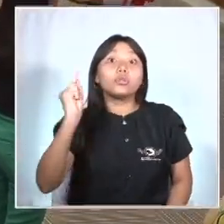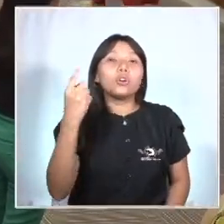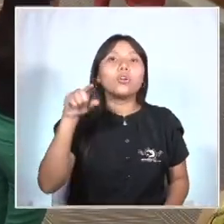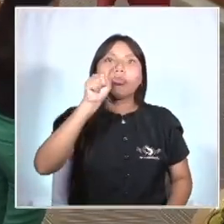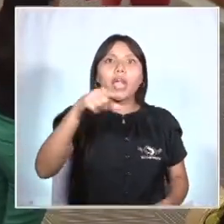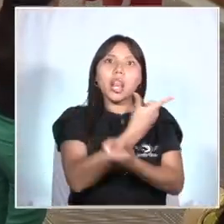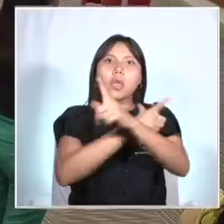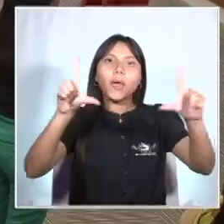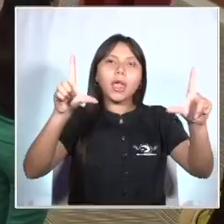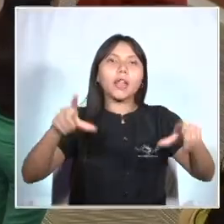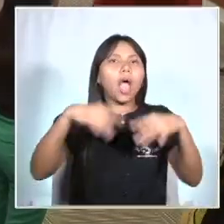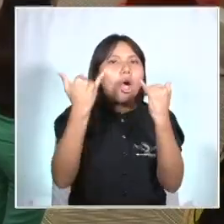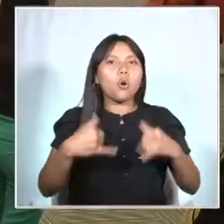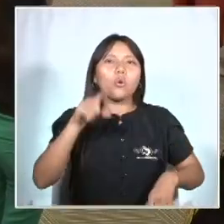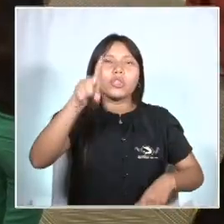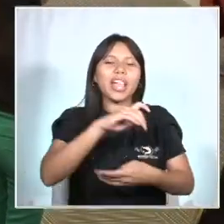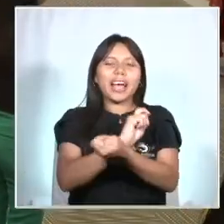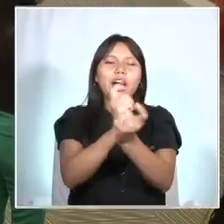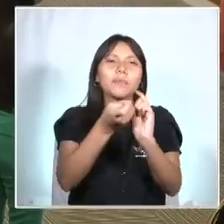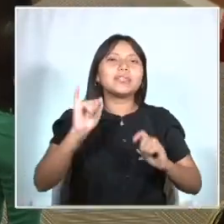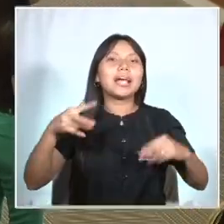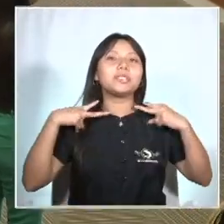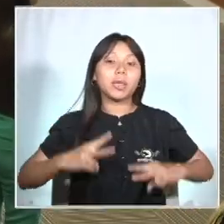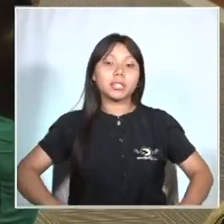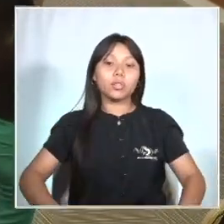liberto. Hoy te cambio las vestiduras.